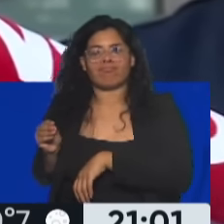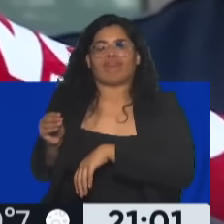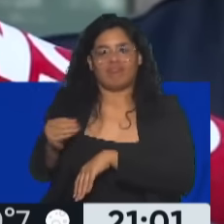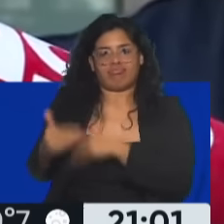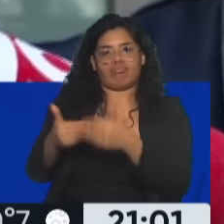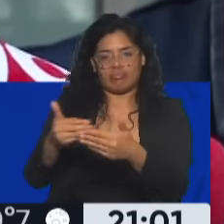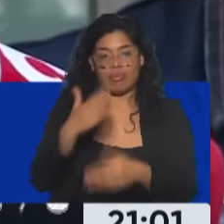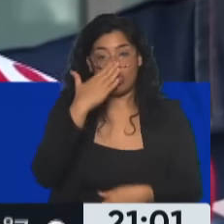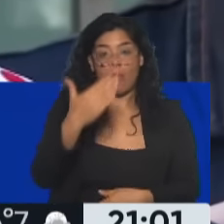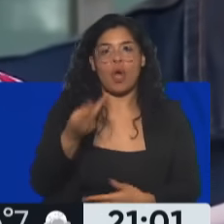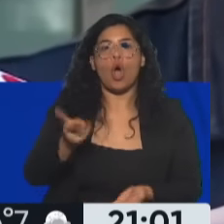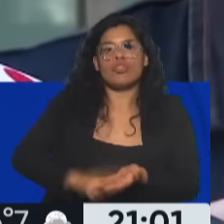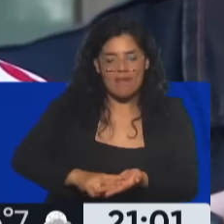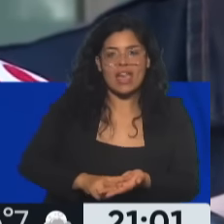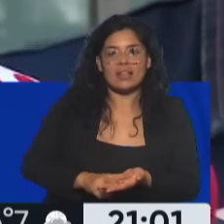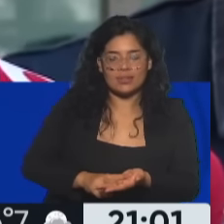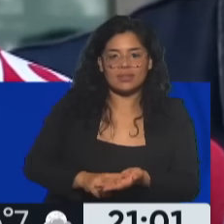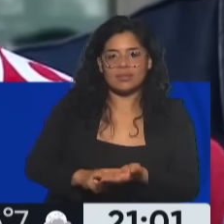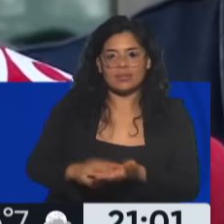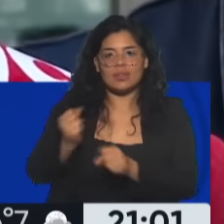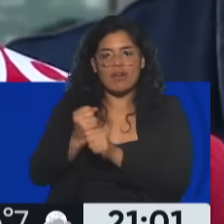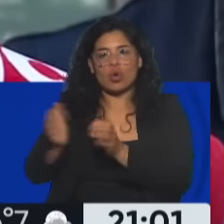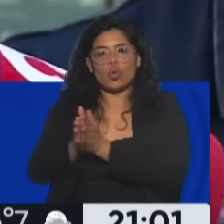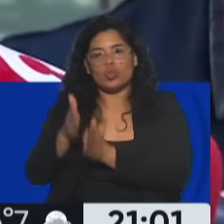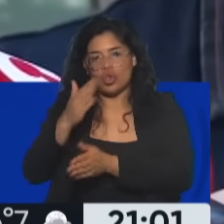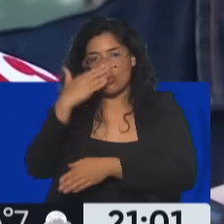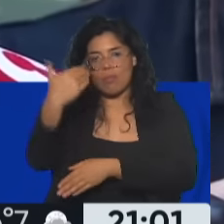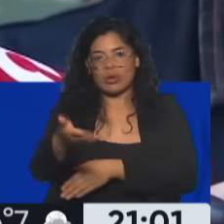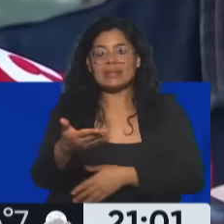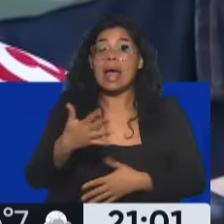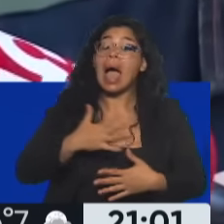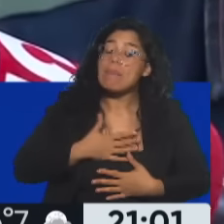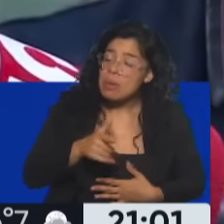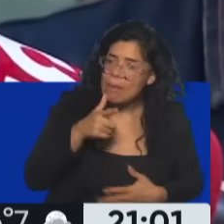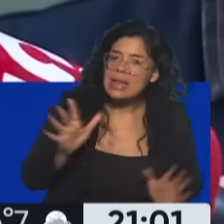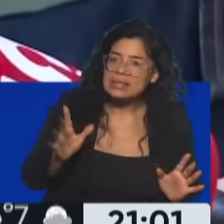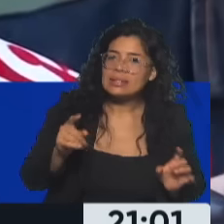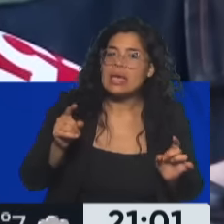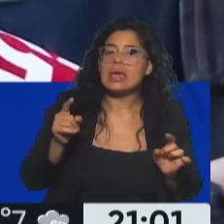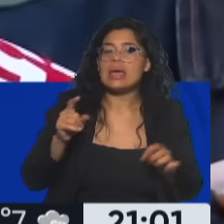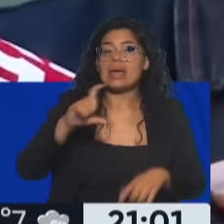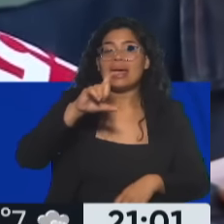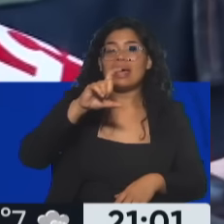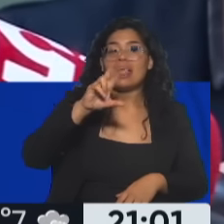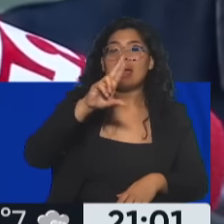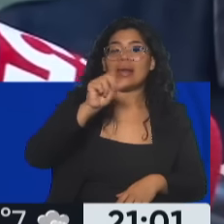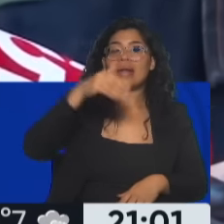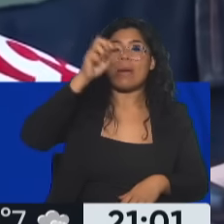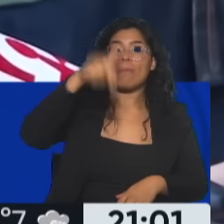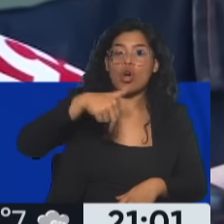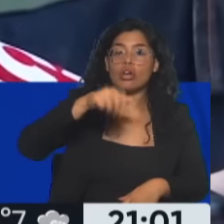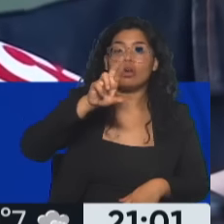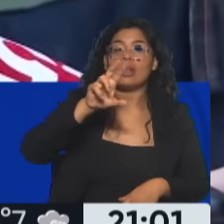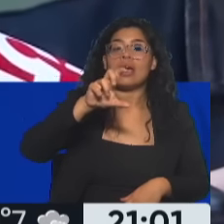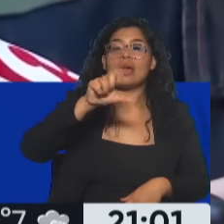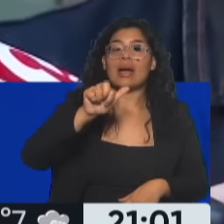y a mí me parece que va a costar mucho, después de Ramón Carrillo, de algunos otros que